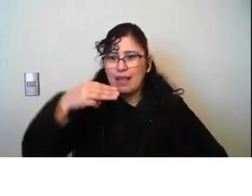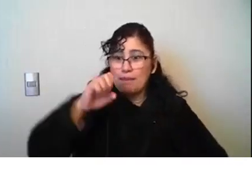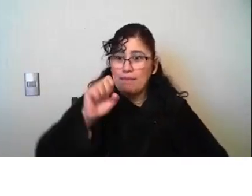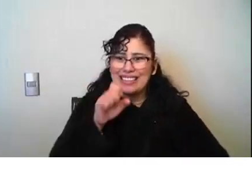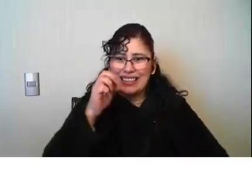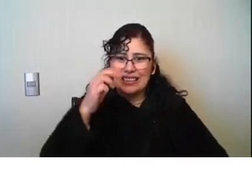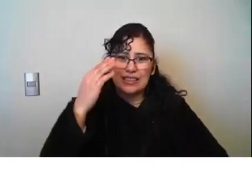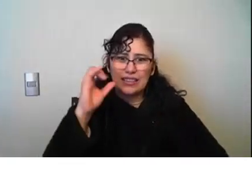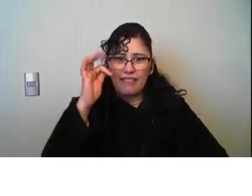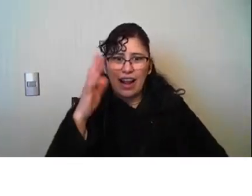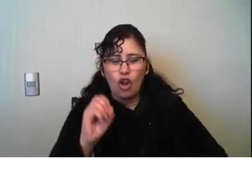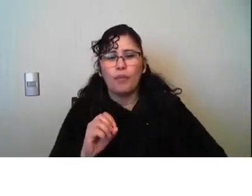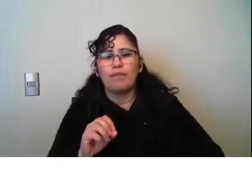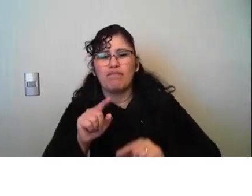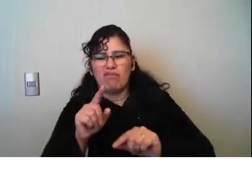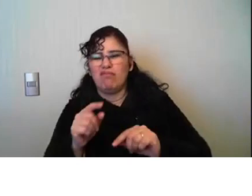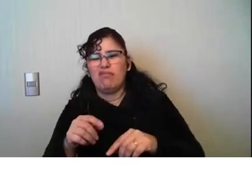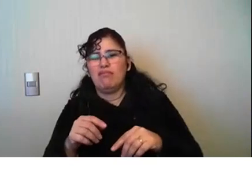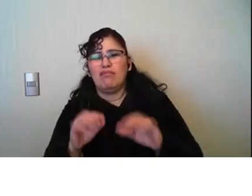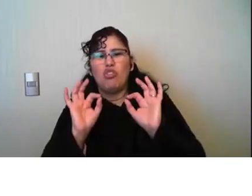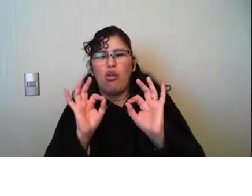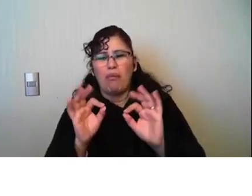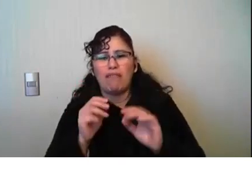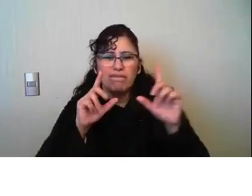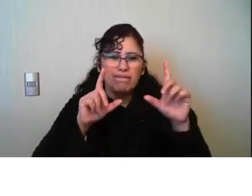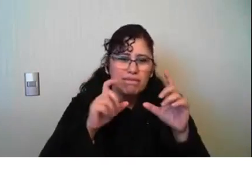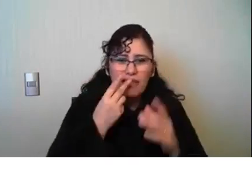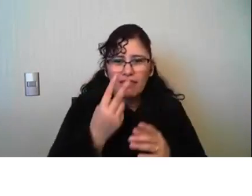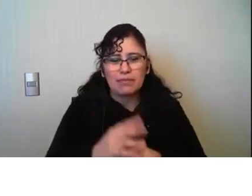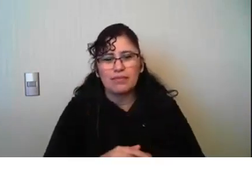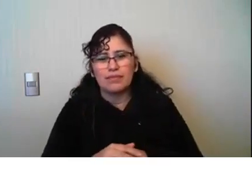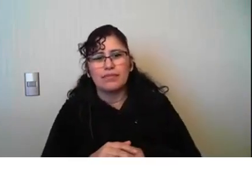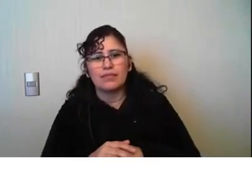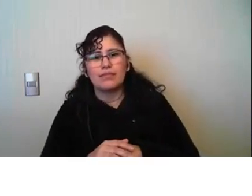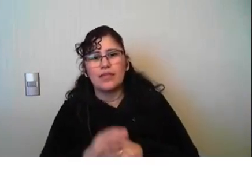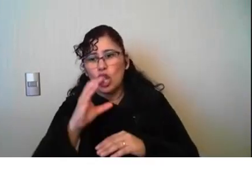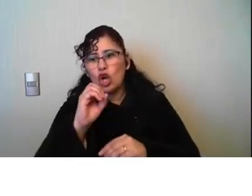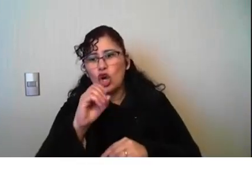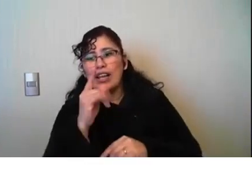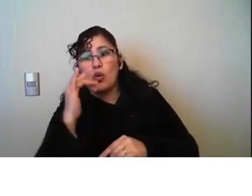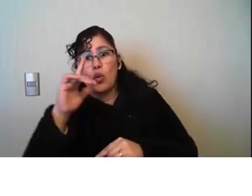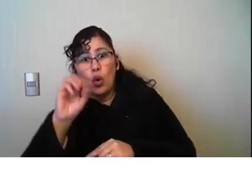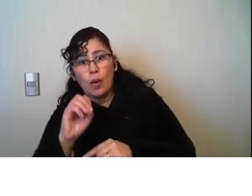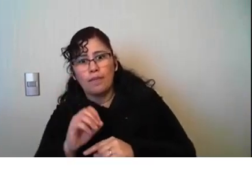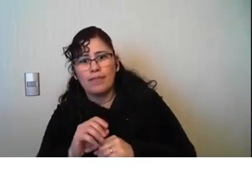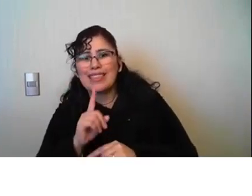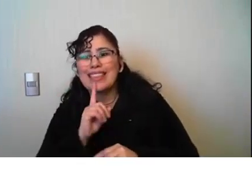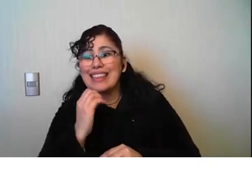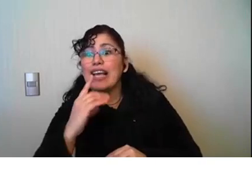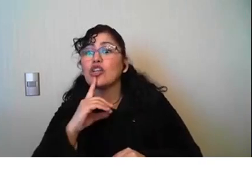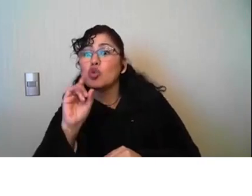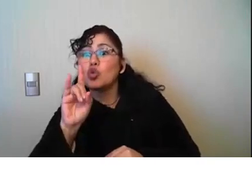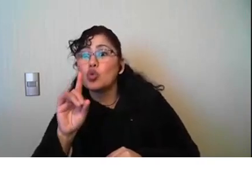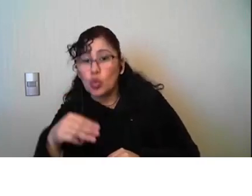la imagen típica, ¿cierto? Parte de los folículos. Esto es el tectum, este